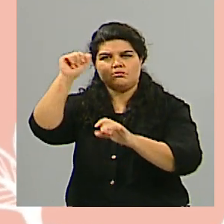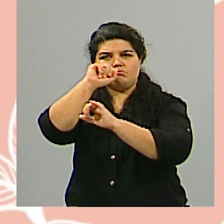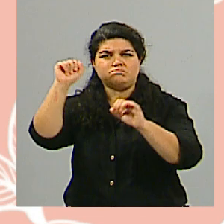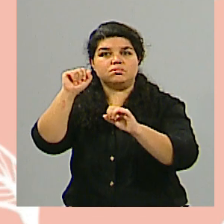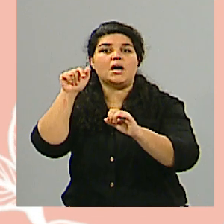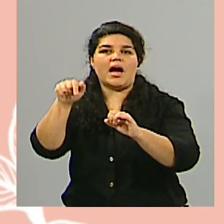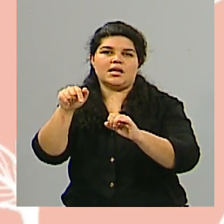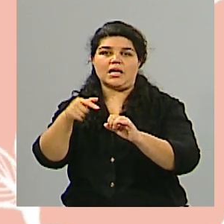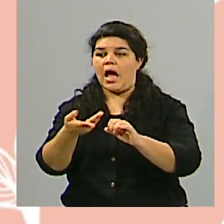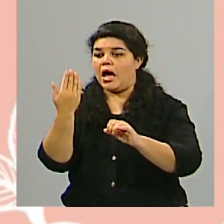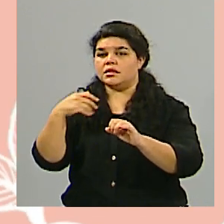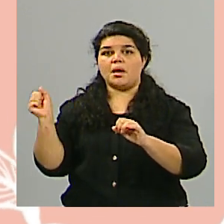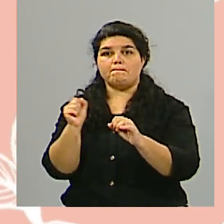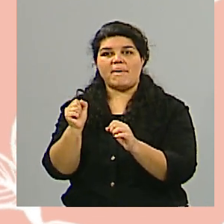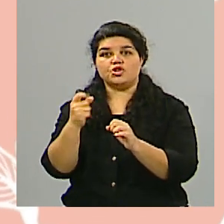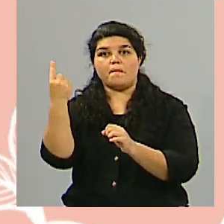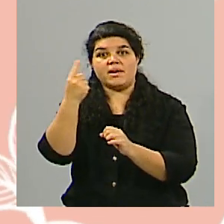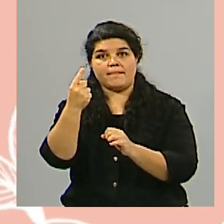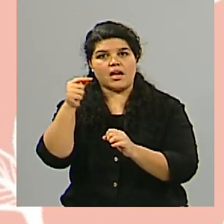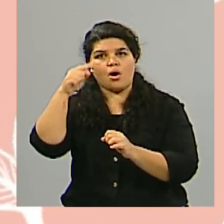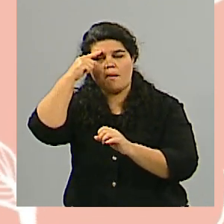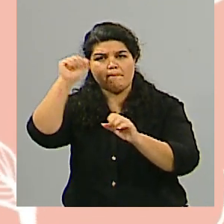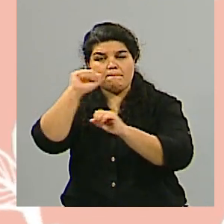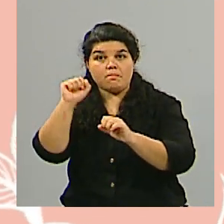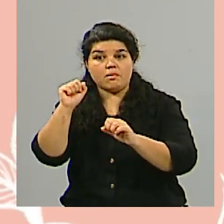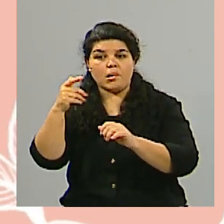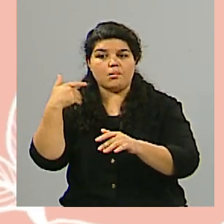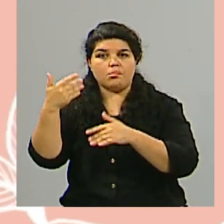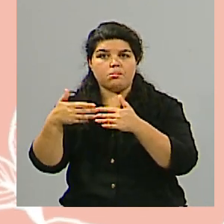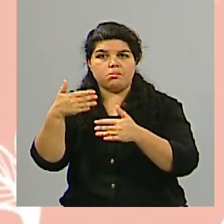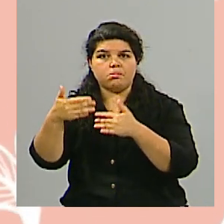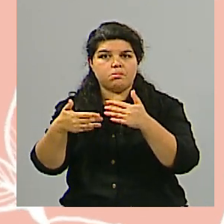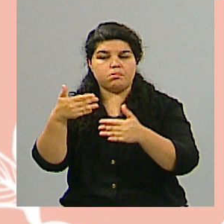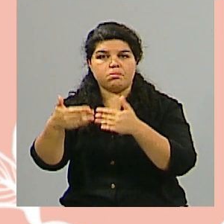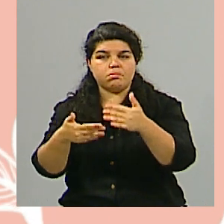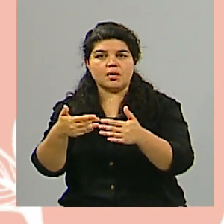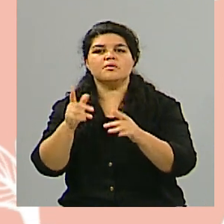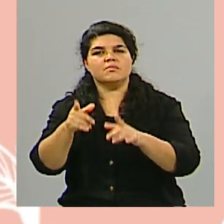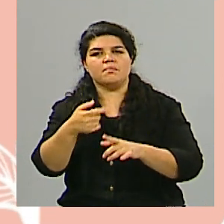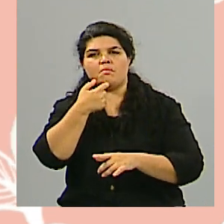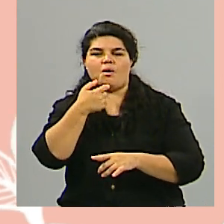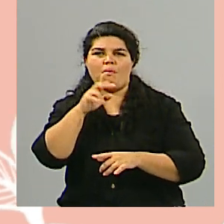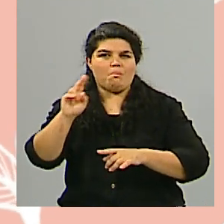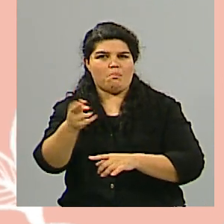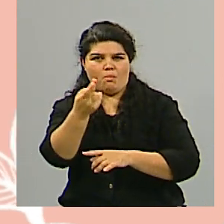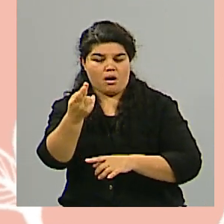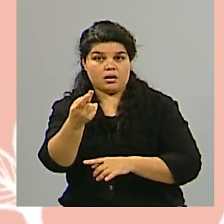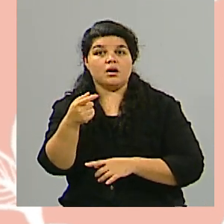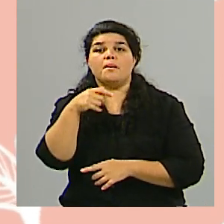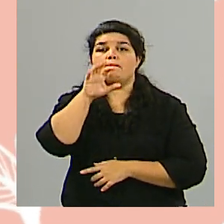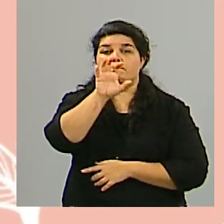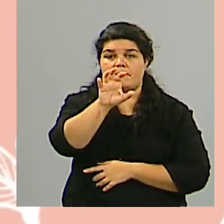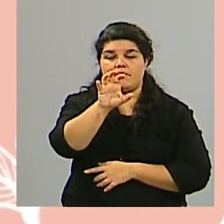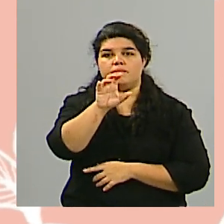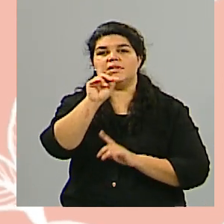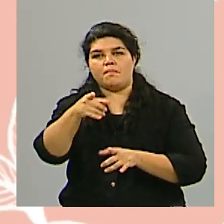mayo y a raíz de esta situación, justamente tanto la provincia como el departamento de